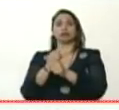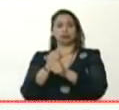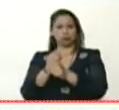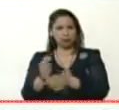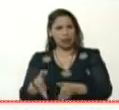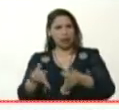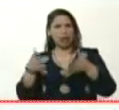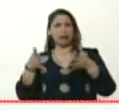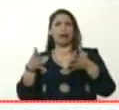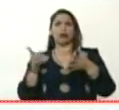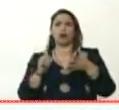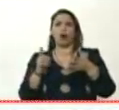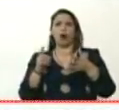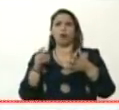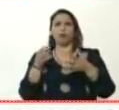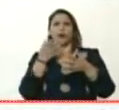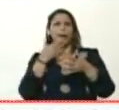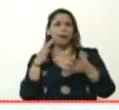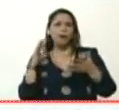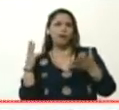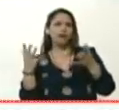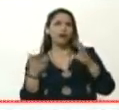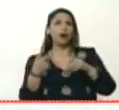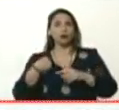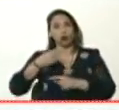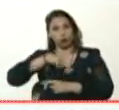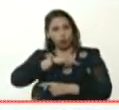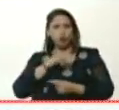¿no? En democracia,